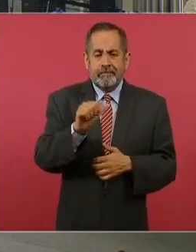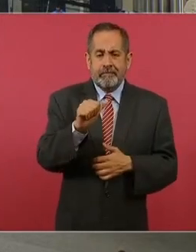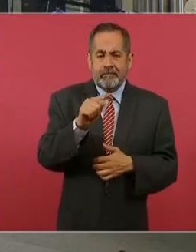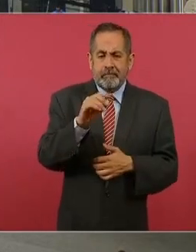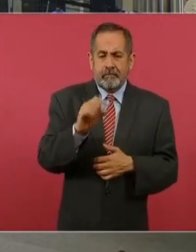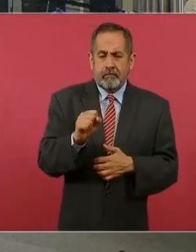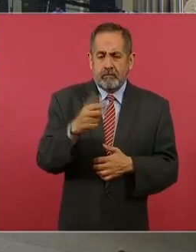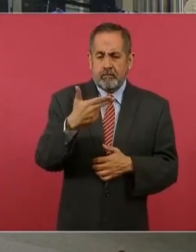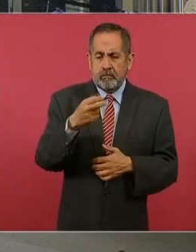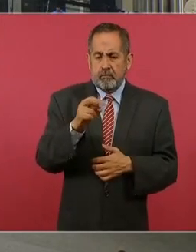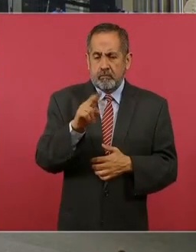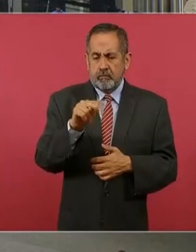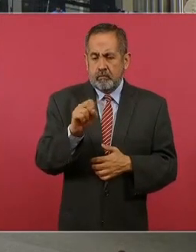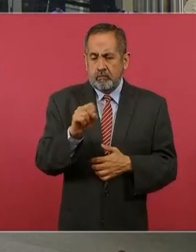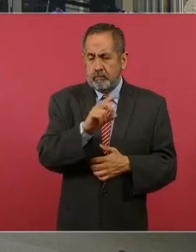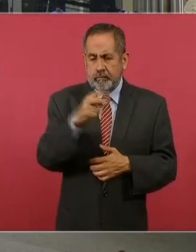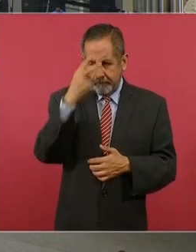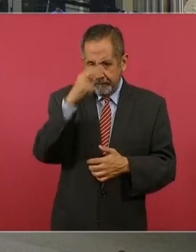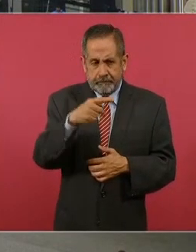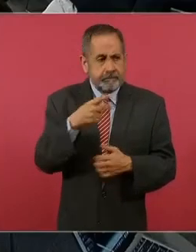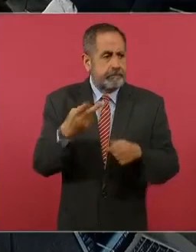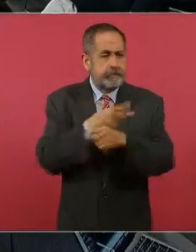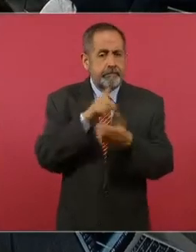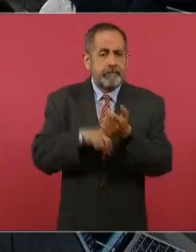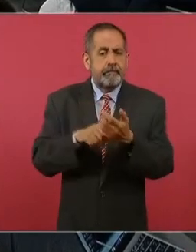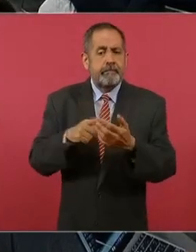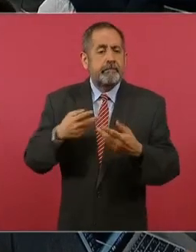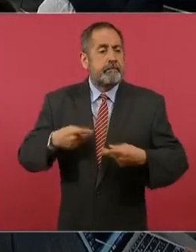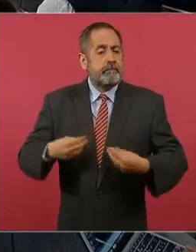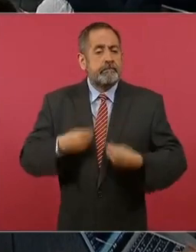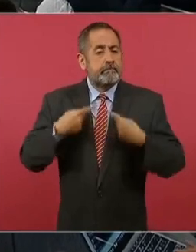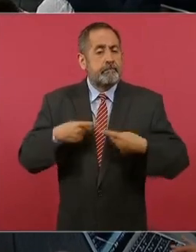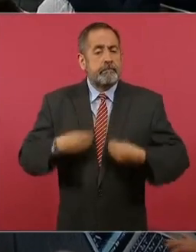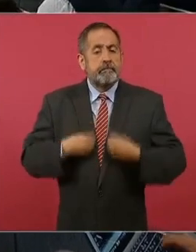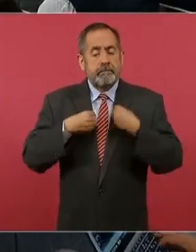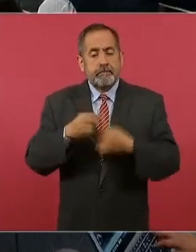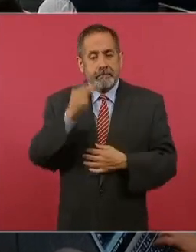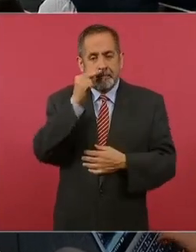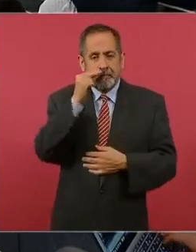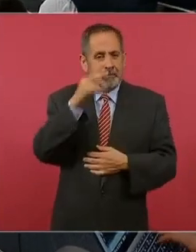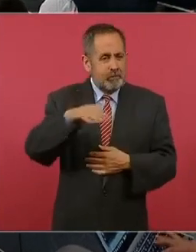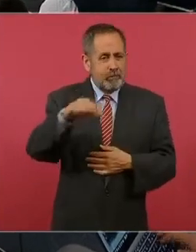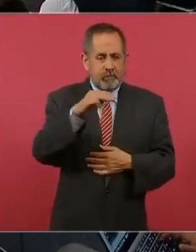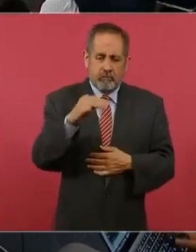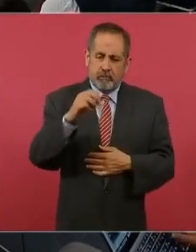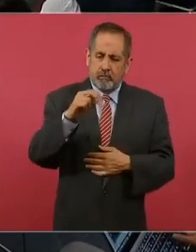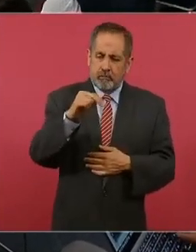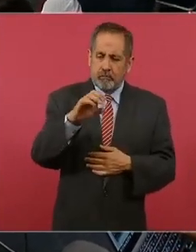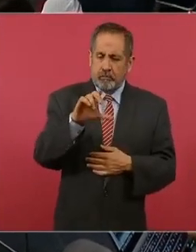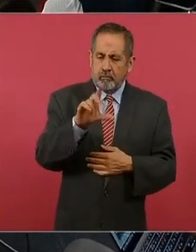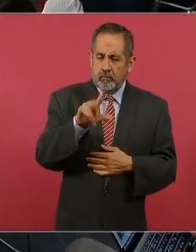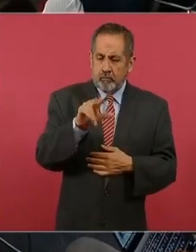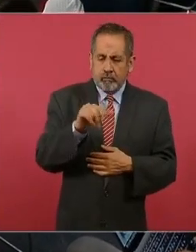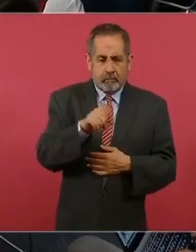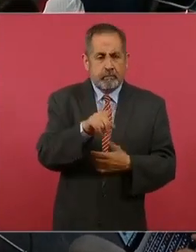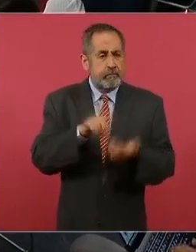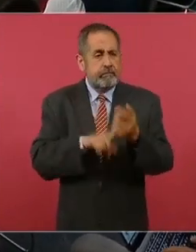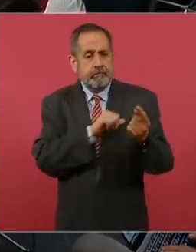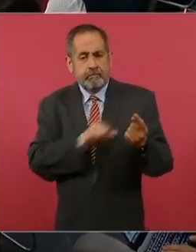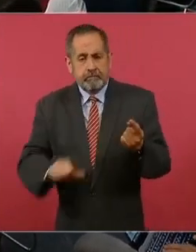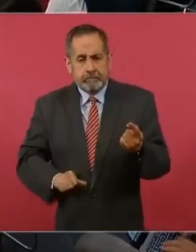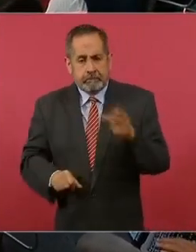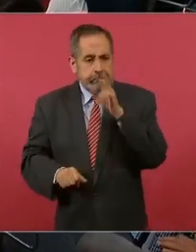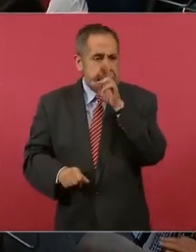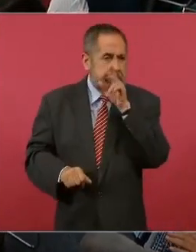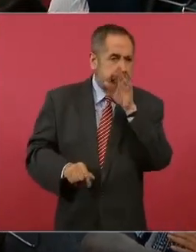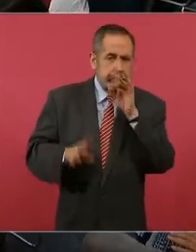empresa tiene para los habitantes de Monclova, el alcalde Mario Dávila pues ha manifestado en los últimos días cierta preocupación